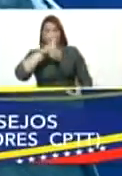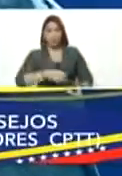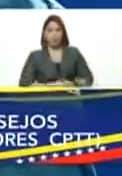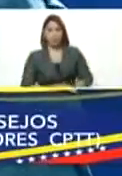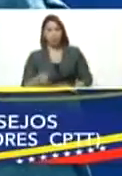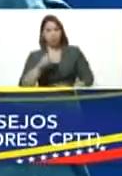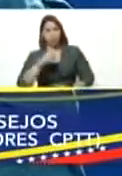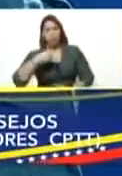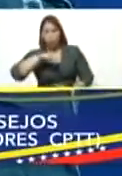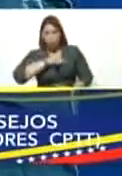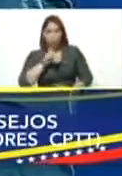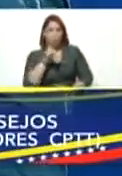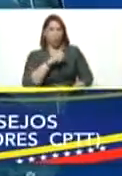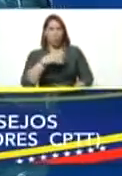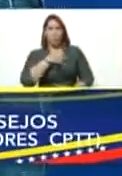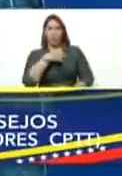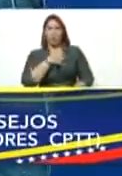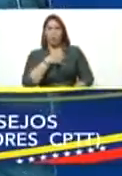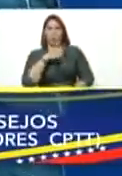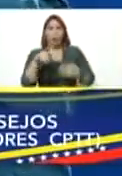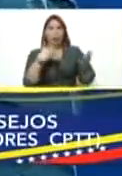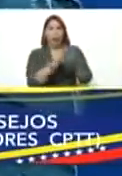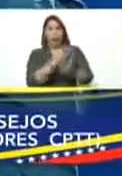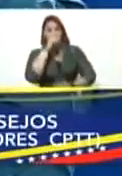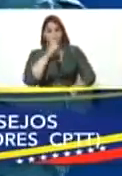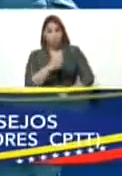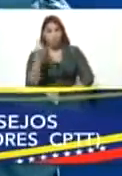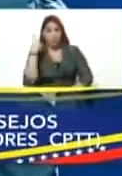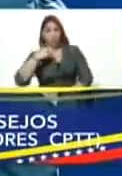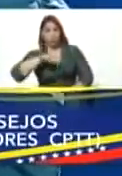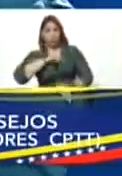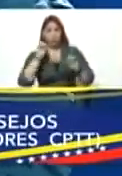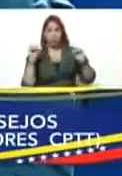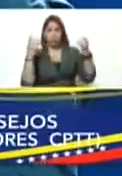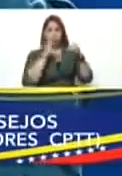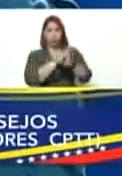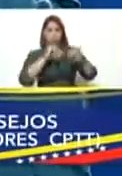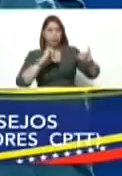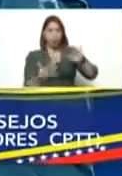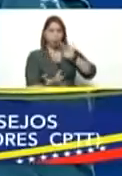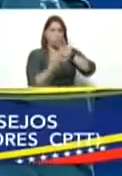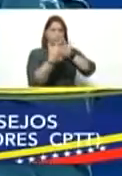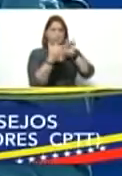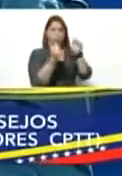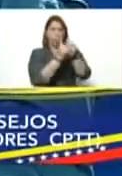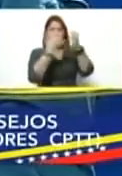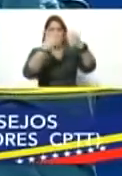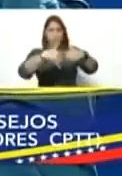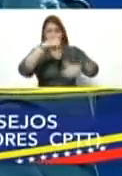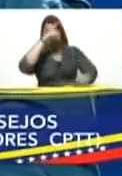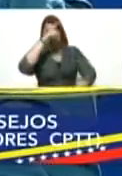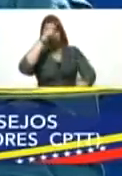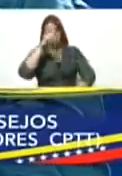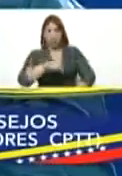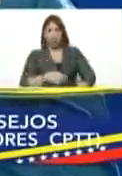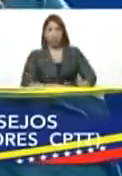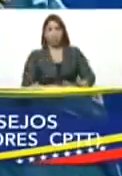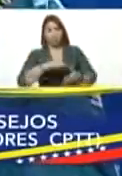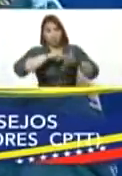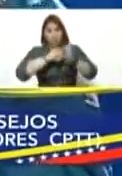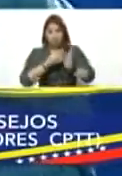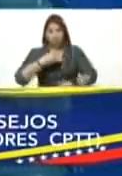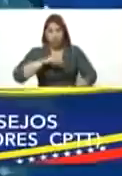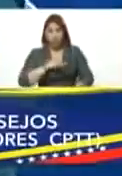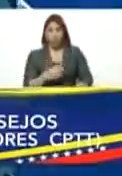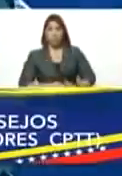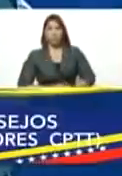hemos podido hasta el año pasado, que logramos al fin hacer un contacto con ellos. Sin embargo, nos liberaron